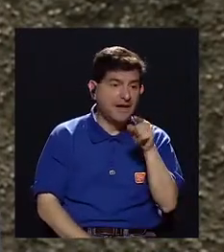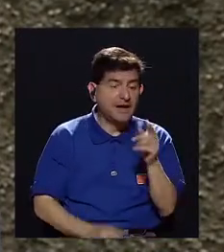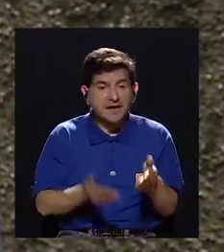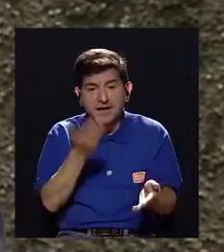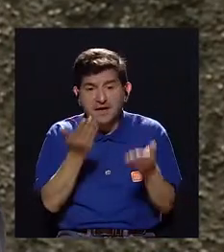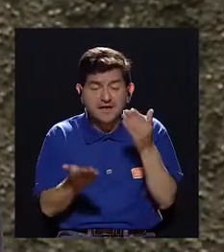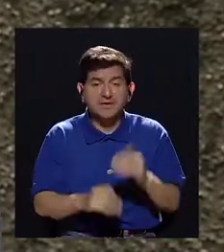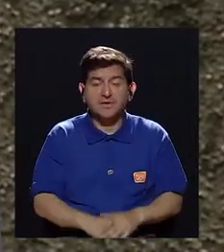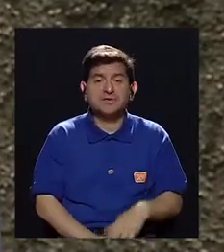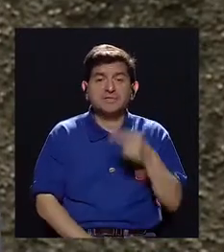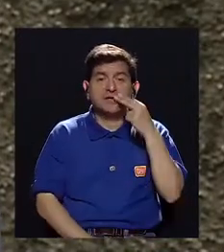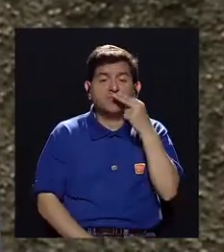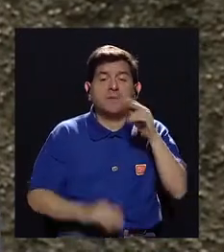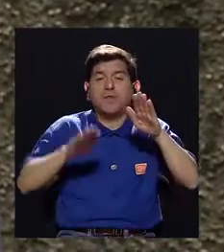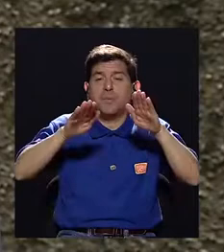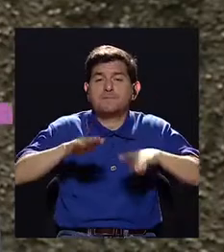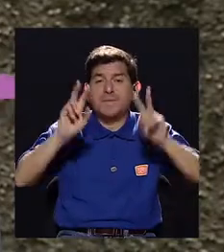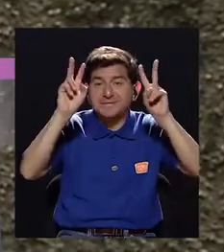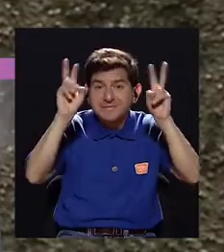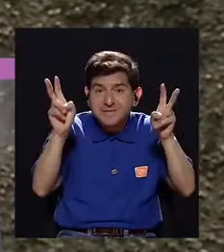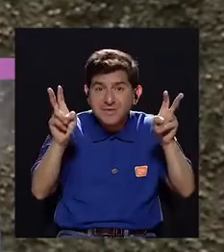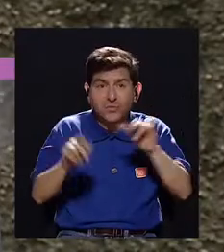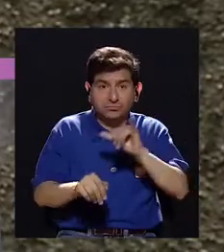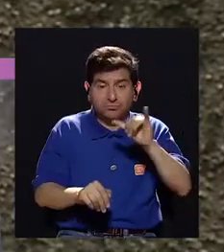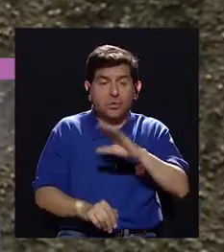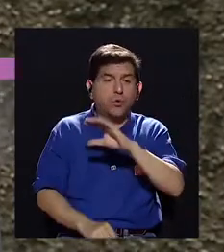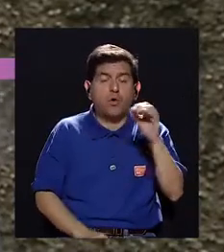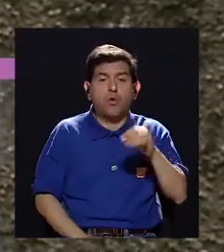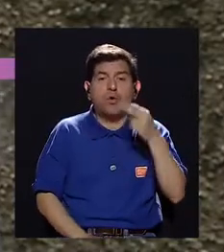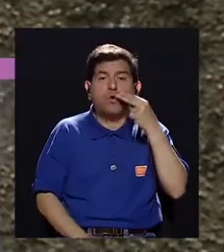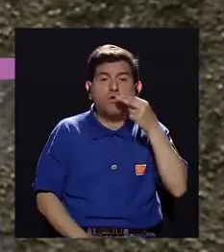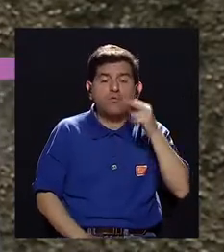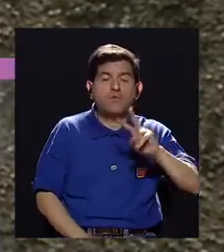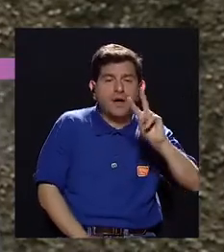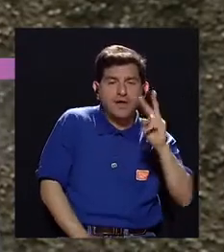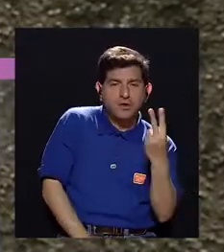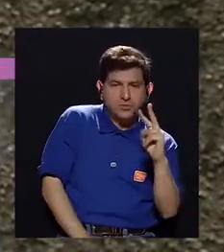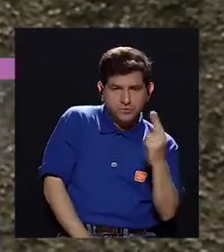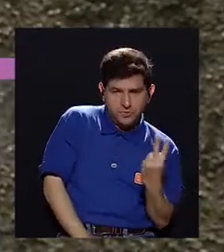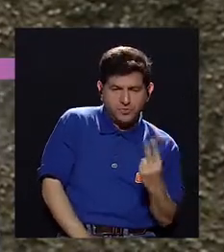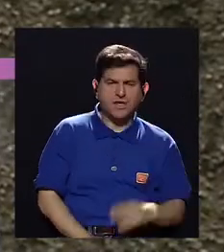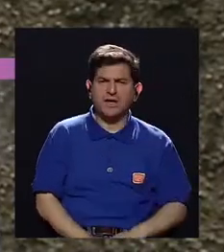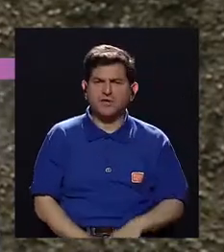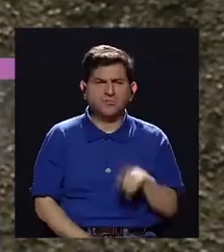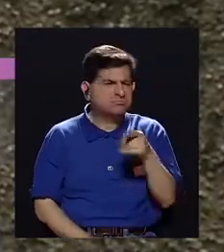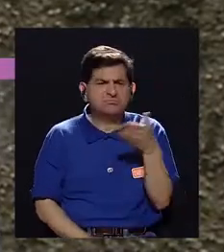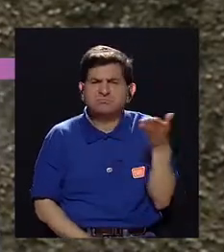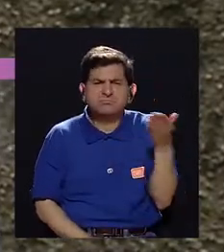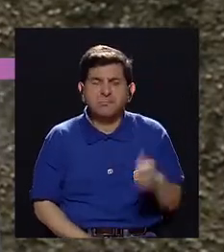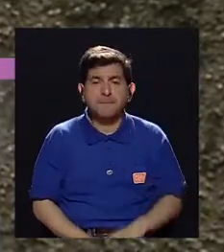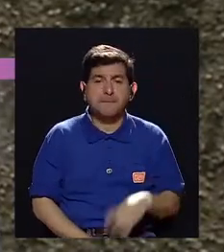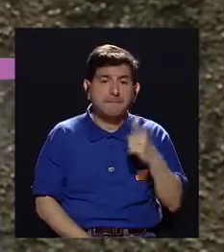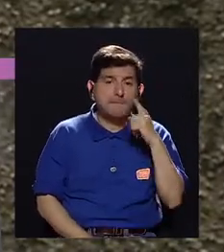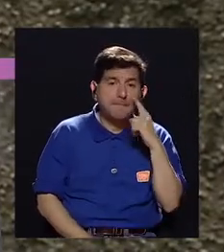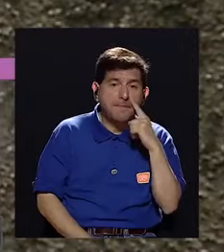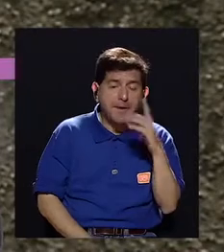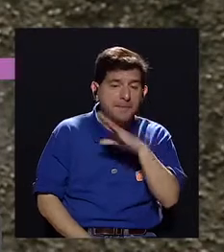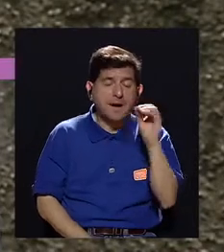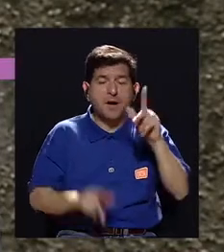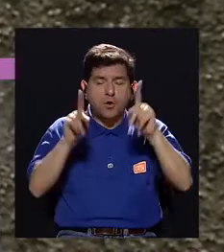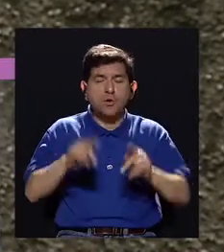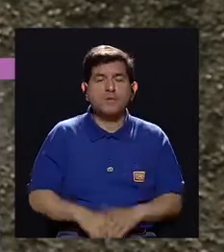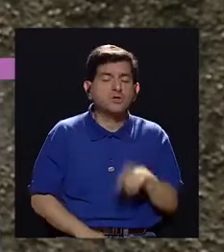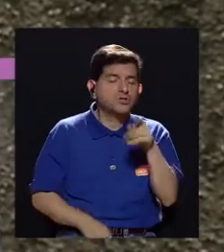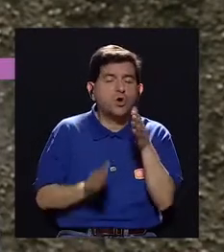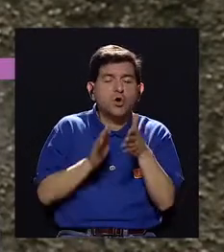dentro de lo que llamamos el fumado pasivo, o fumado secundario, que es cuando el padre o alguno de